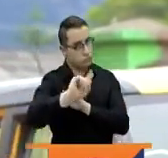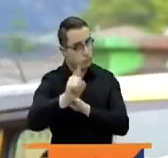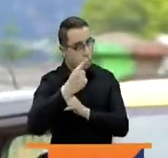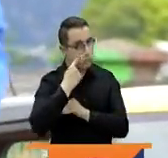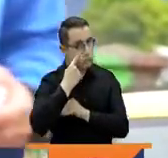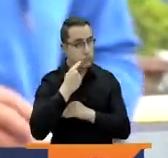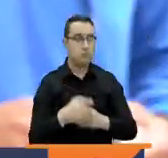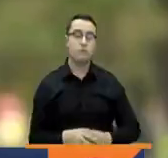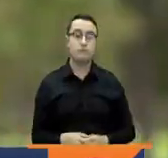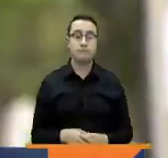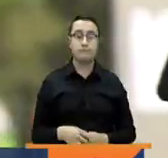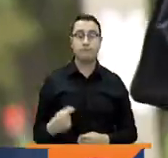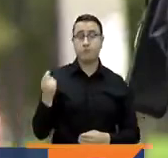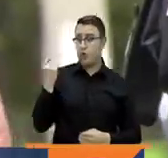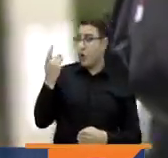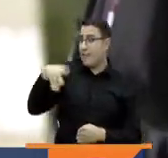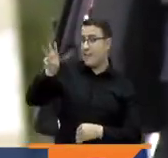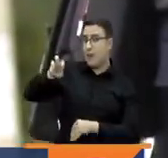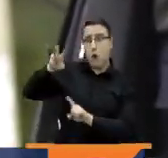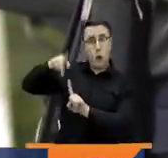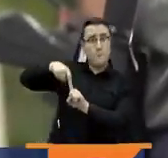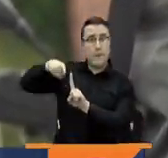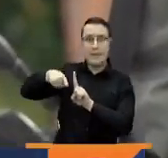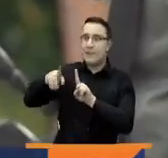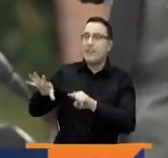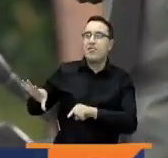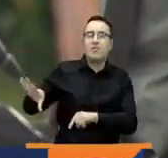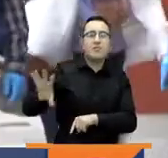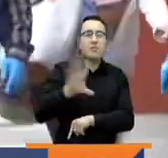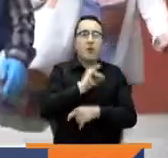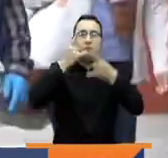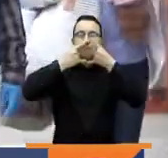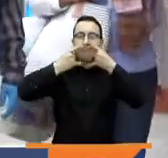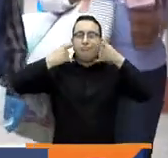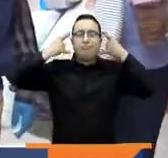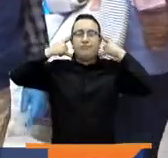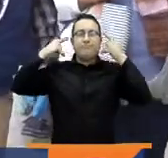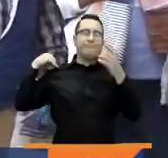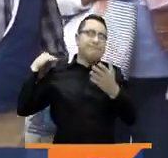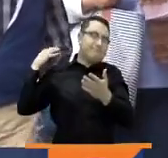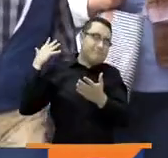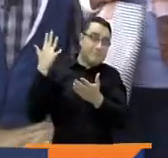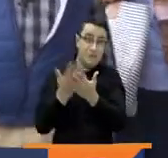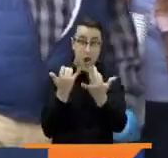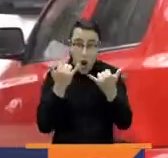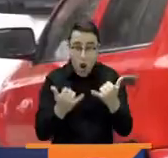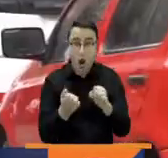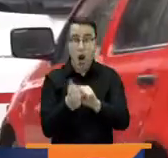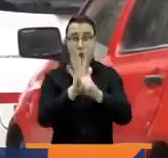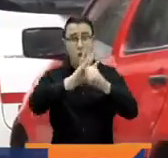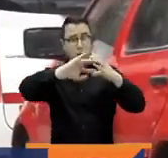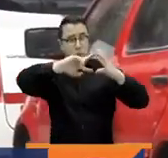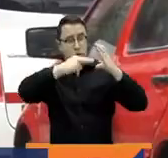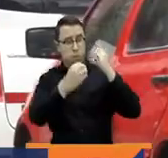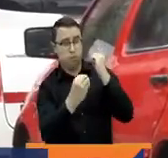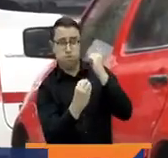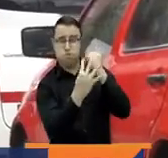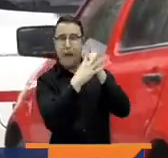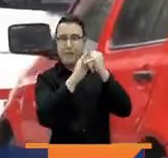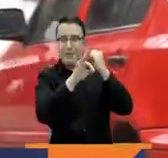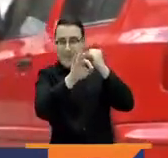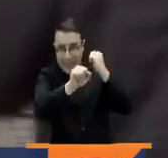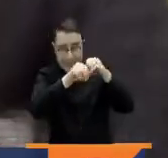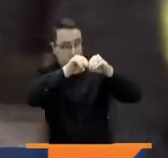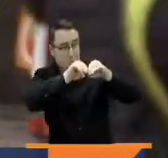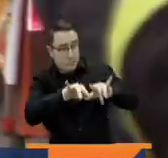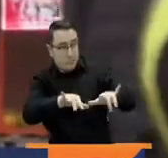Hace 18 meses el tapabocas se convirtió en una pieza clave de nuestro atuendo diario. Hoy, ante la circulación de variantes más contagiosas como la Delta, es necesario hacer un